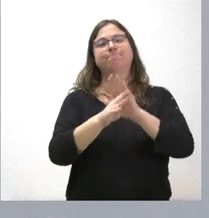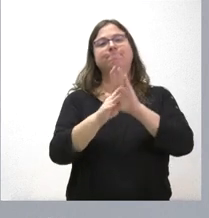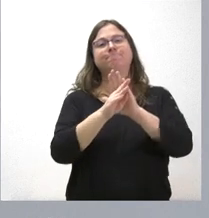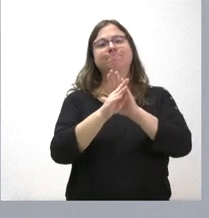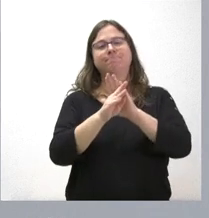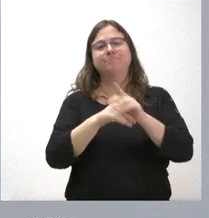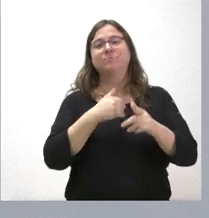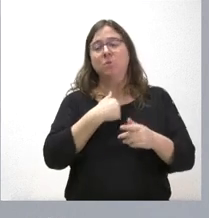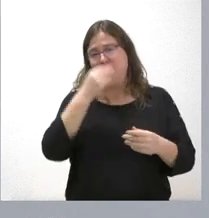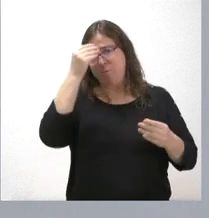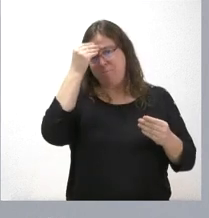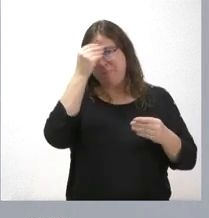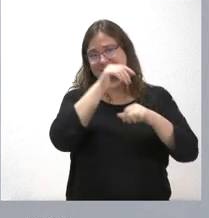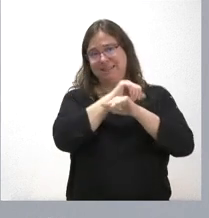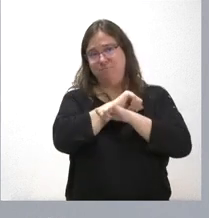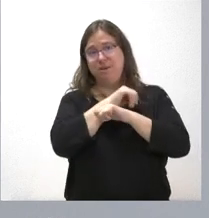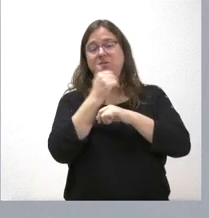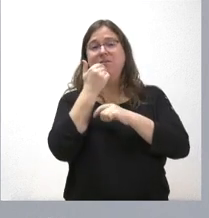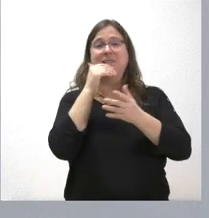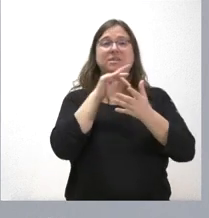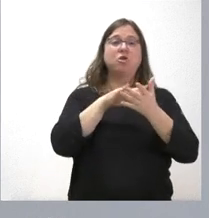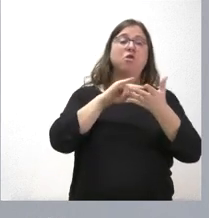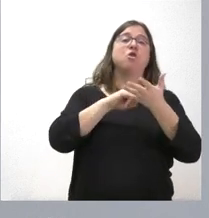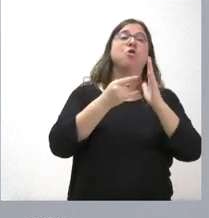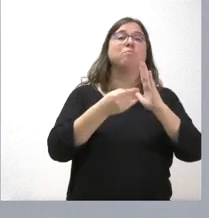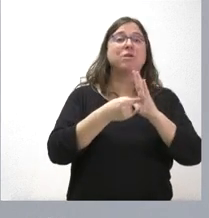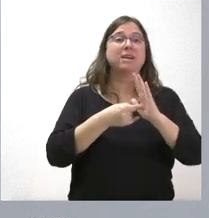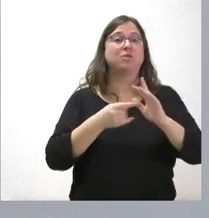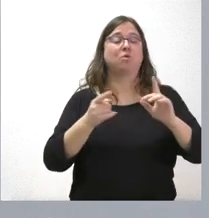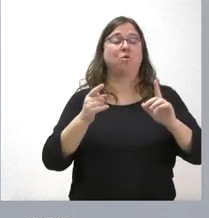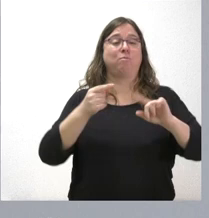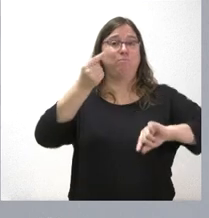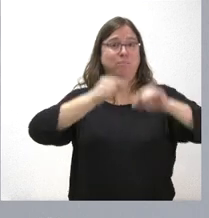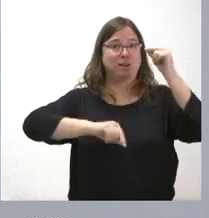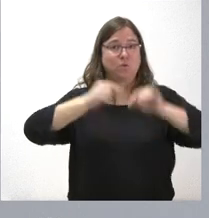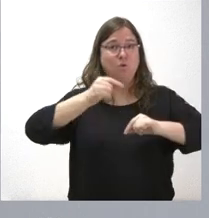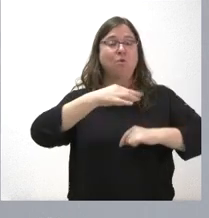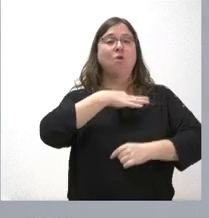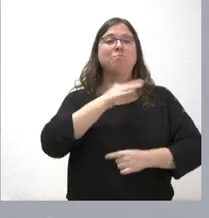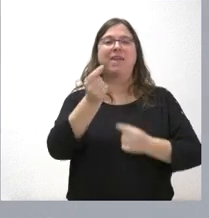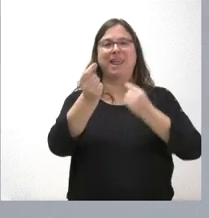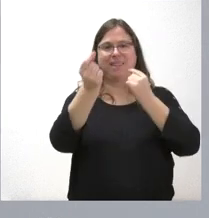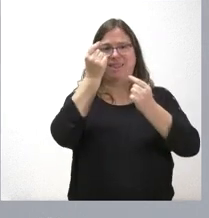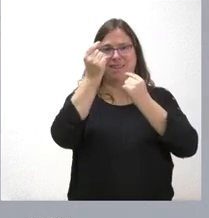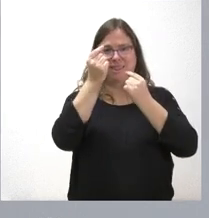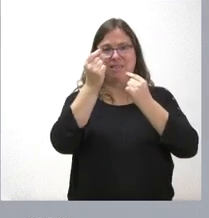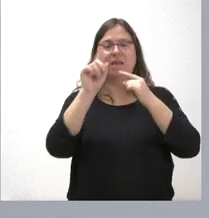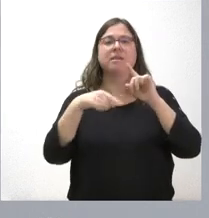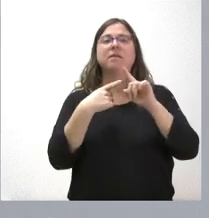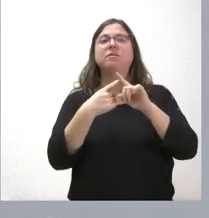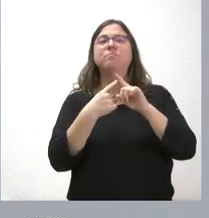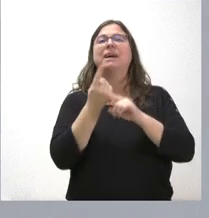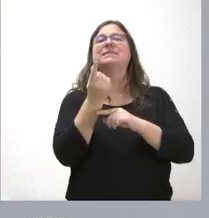yo espero que cuando podamos presentar el proyecto de presupuesto le podamos entrar ya al detalle preciso y concreto de